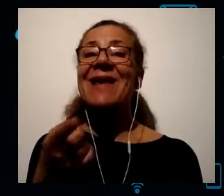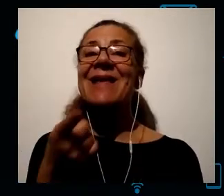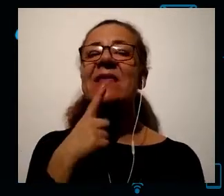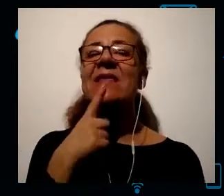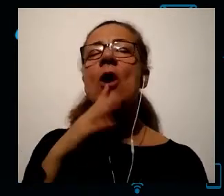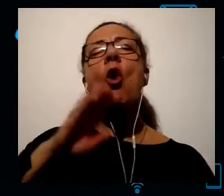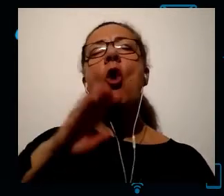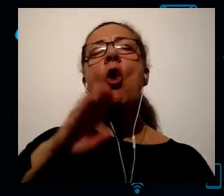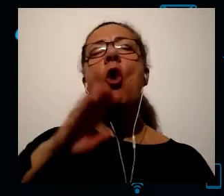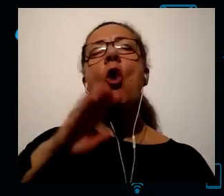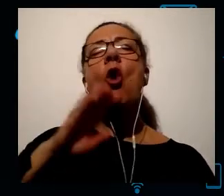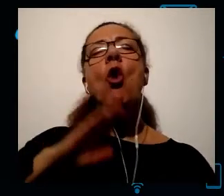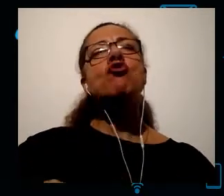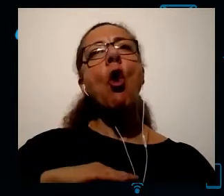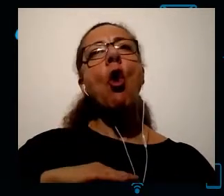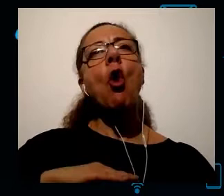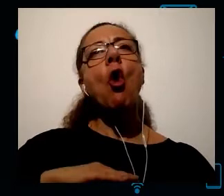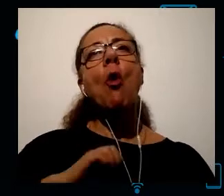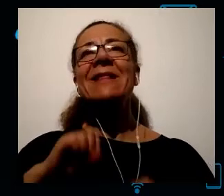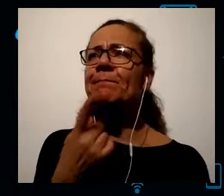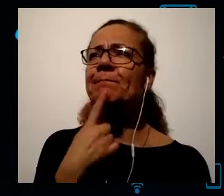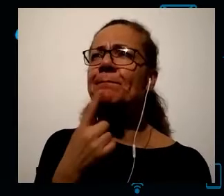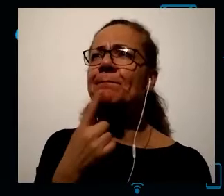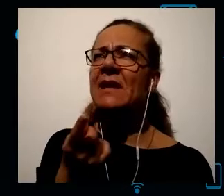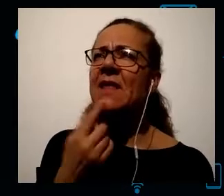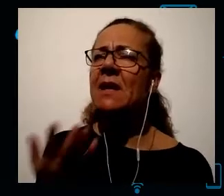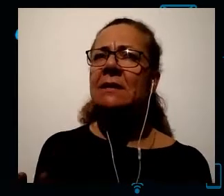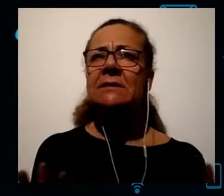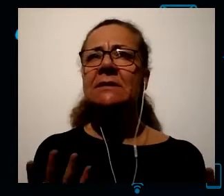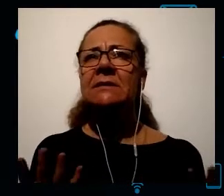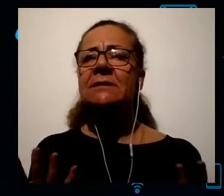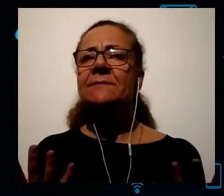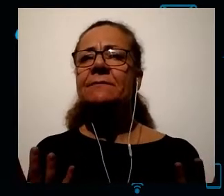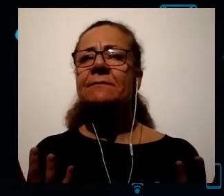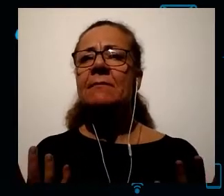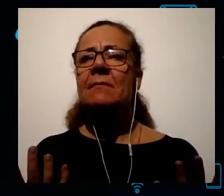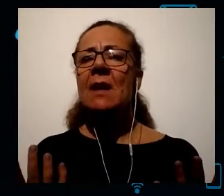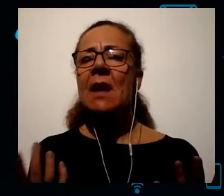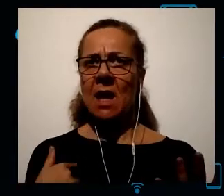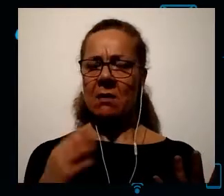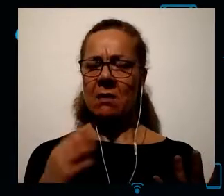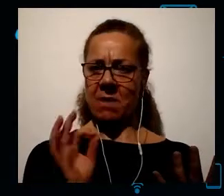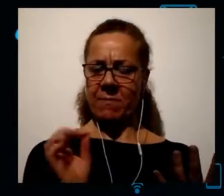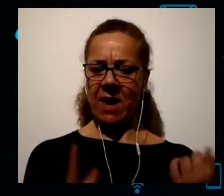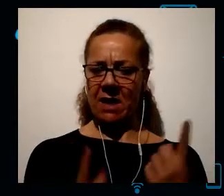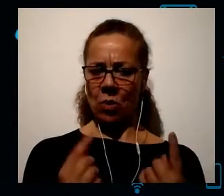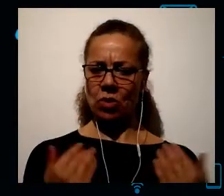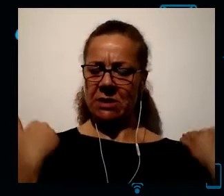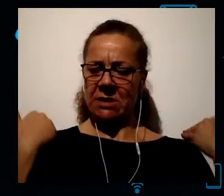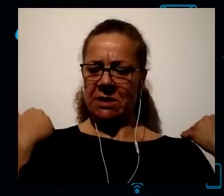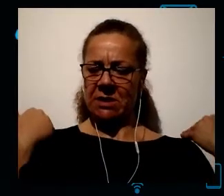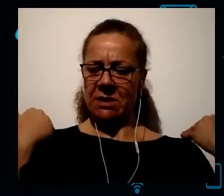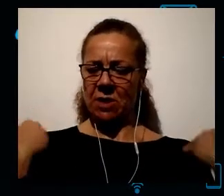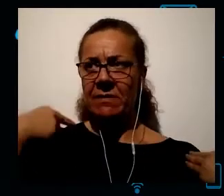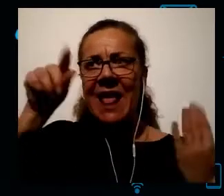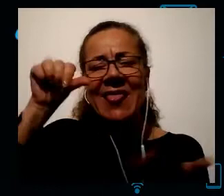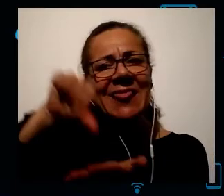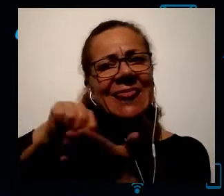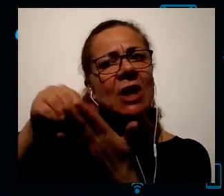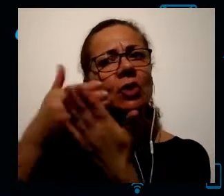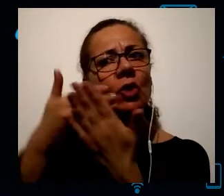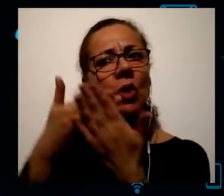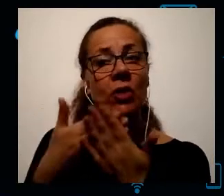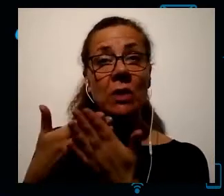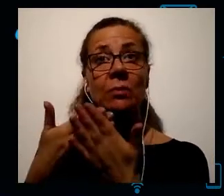se están poniendo sobre la mesa cuestiones que en parte son responsabilidad de los centros educativos pero que no pueden ser